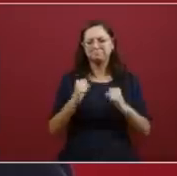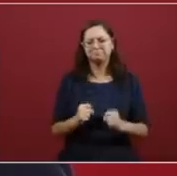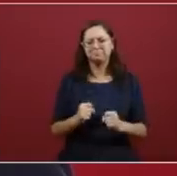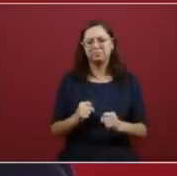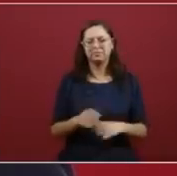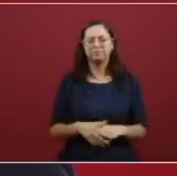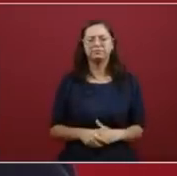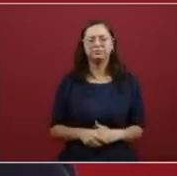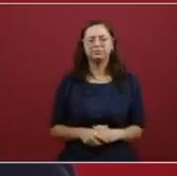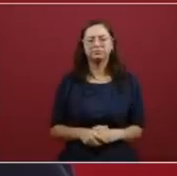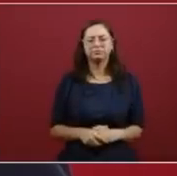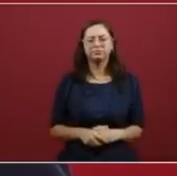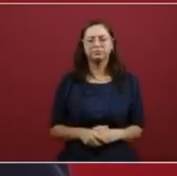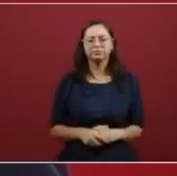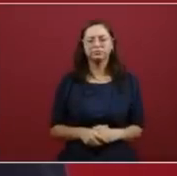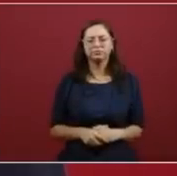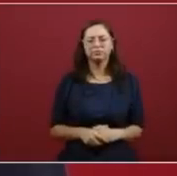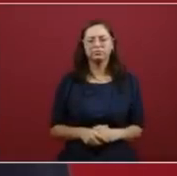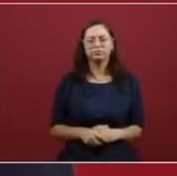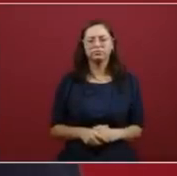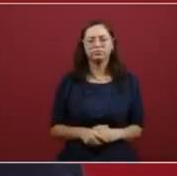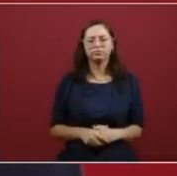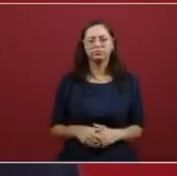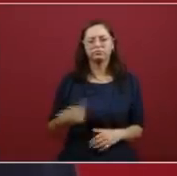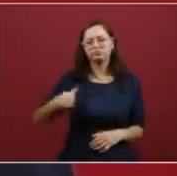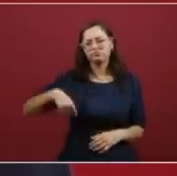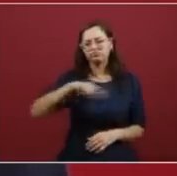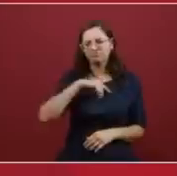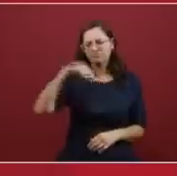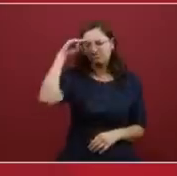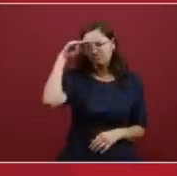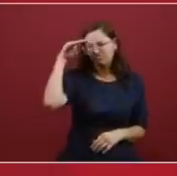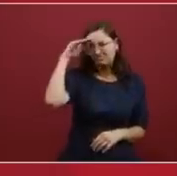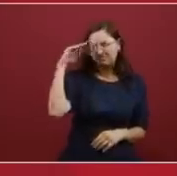pensamos que haya otras medidas